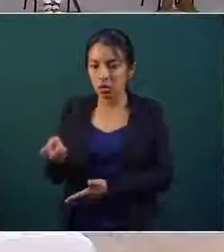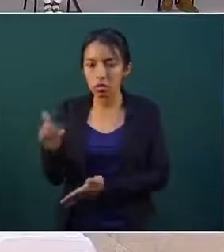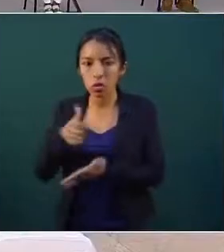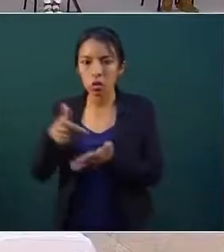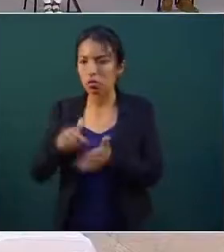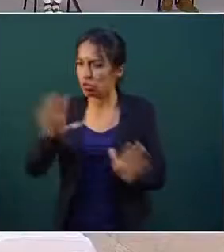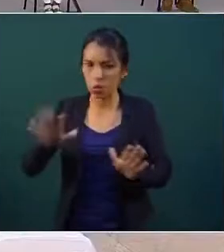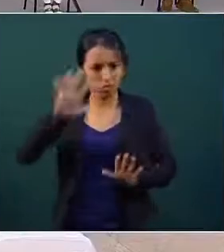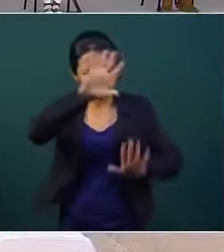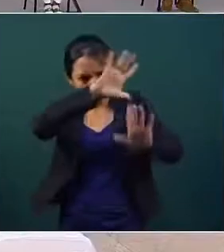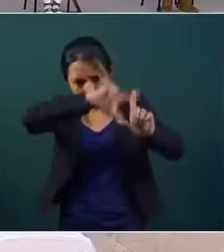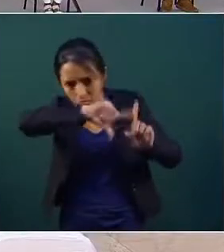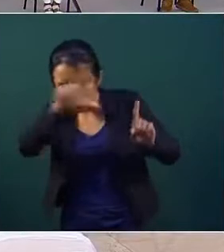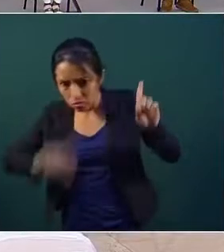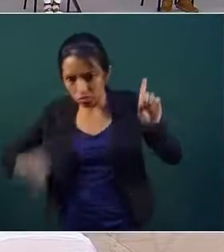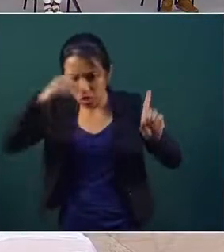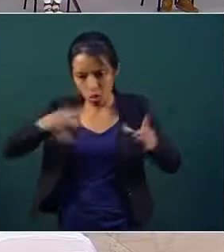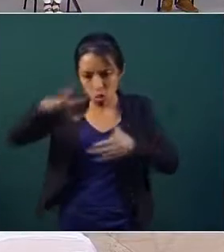el territorio,